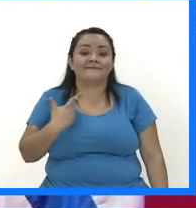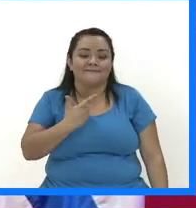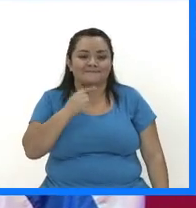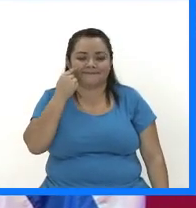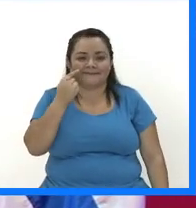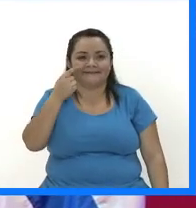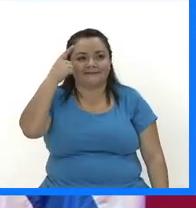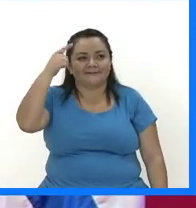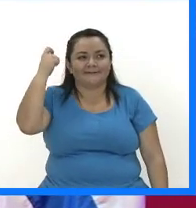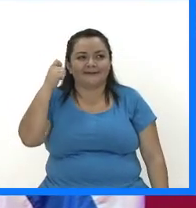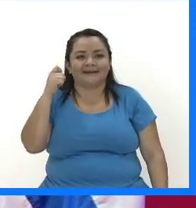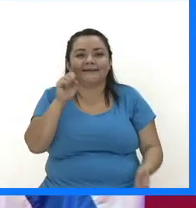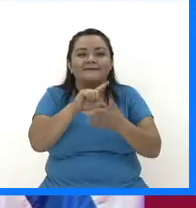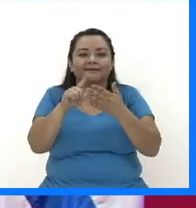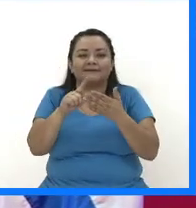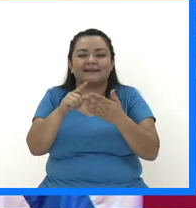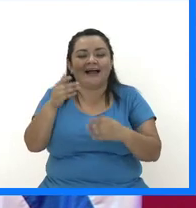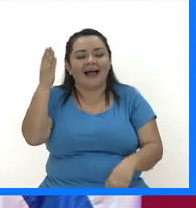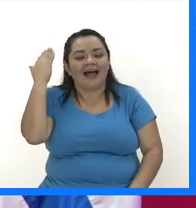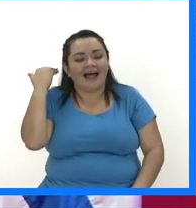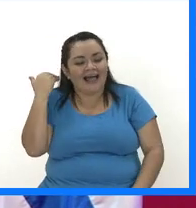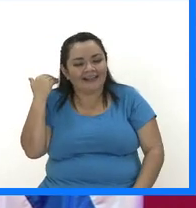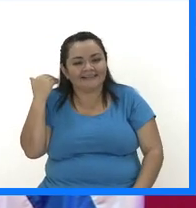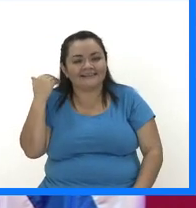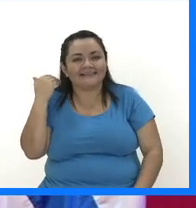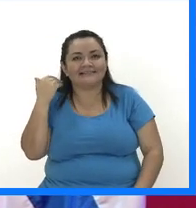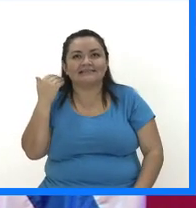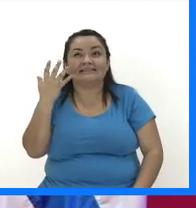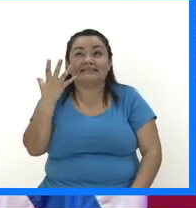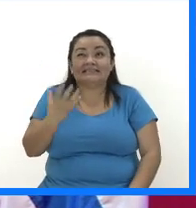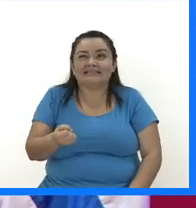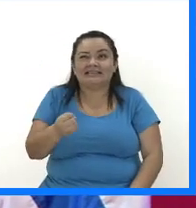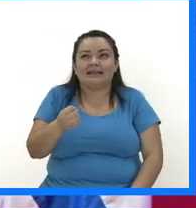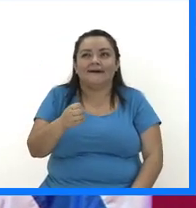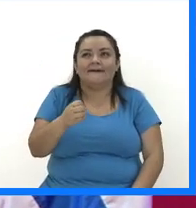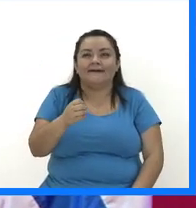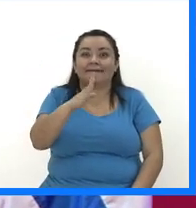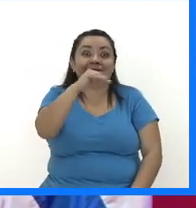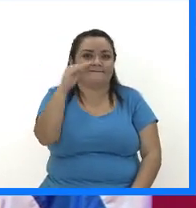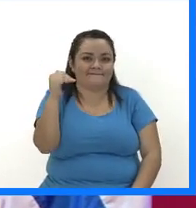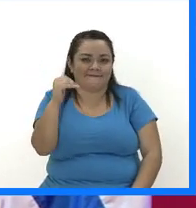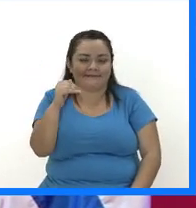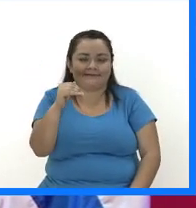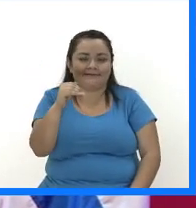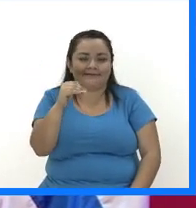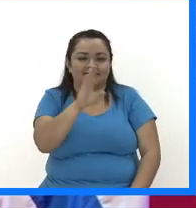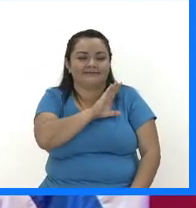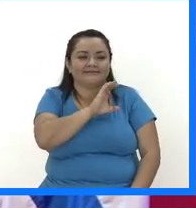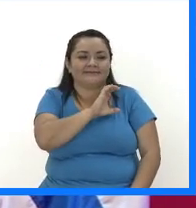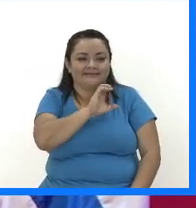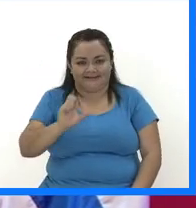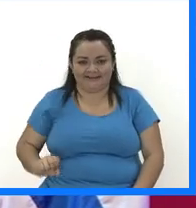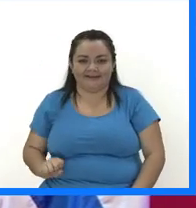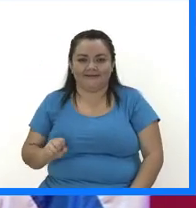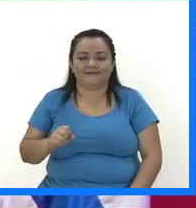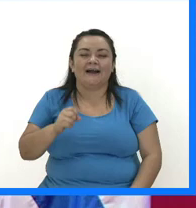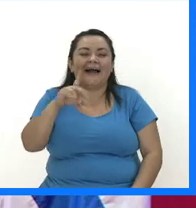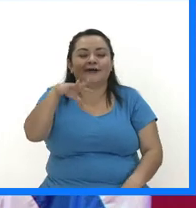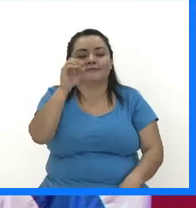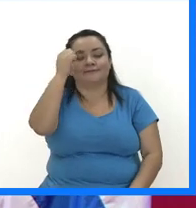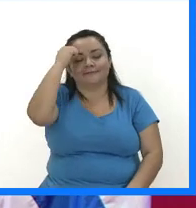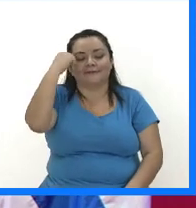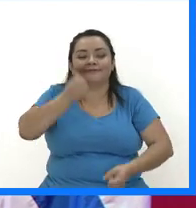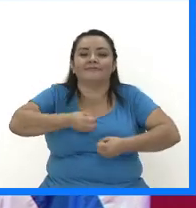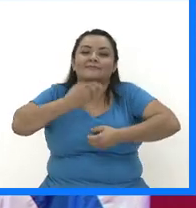punto recuerdo que en el colegio se nos exigía con de era el día cívico o el día de equis razón aprendernos algunos poemas uno de los más famosos